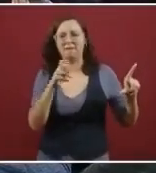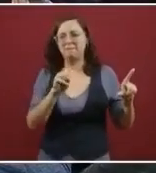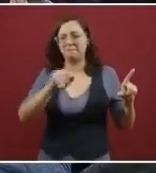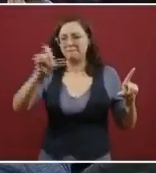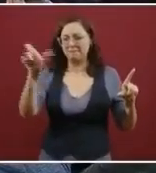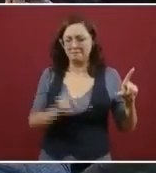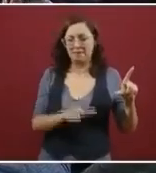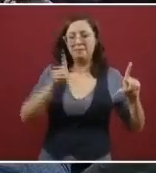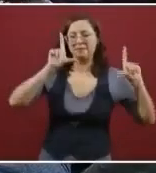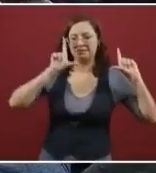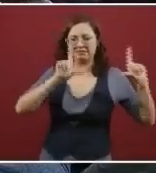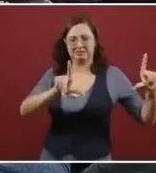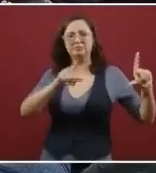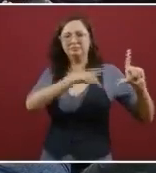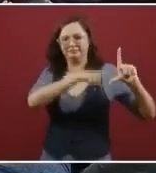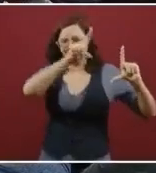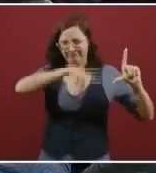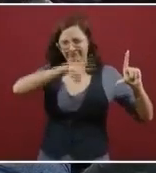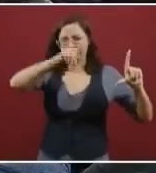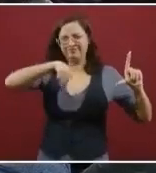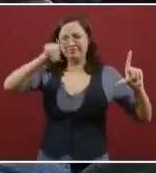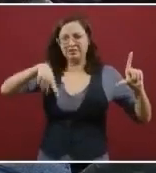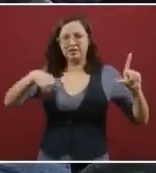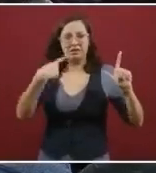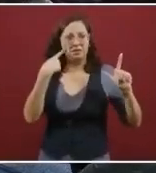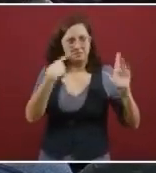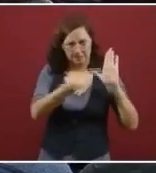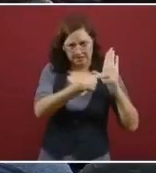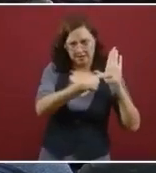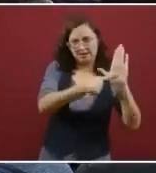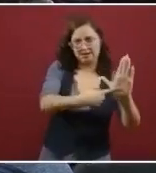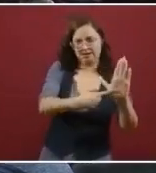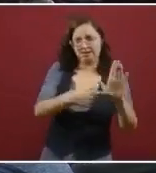pero si esa gráfica la llevamos